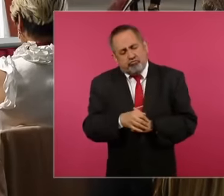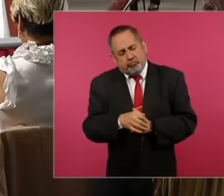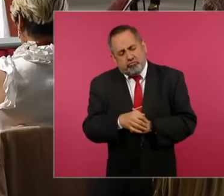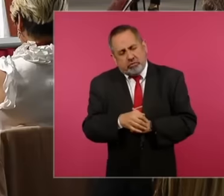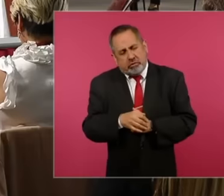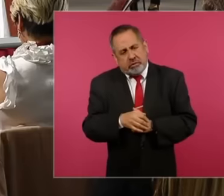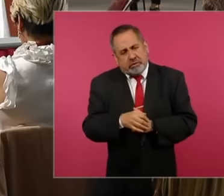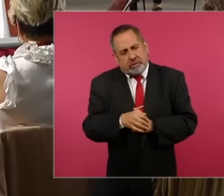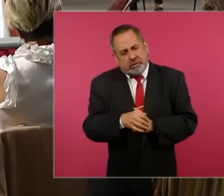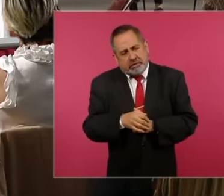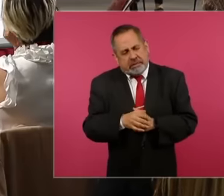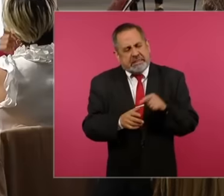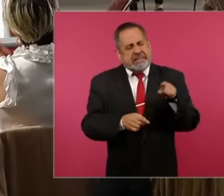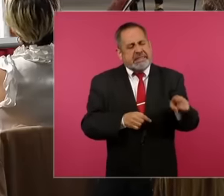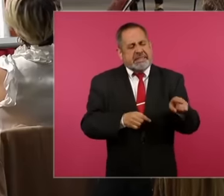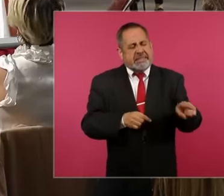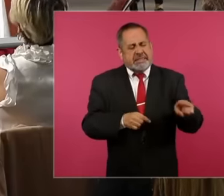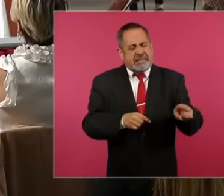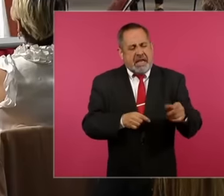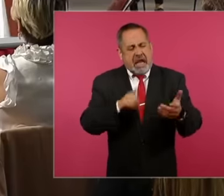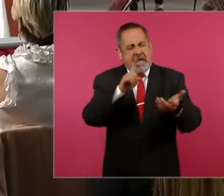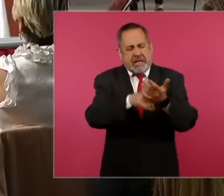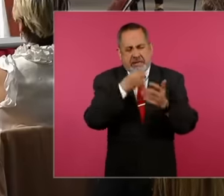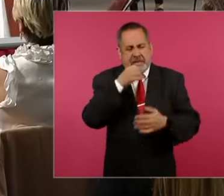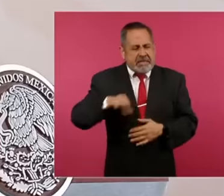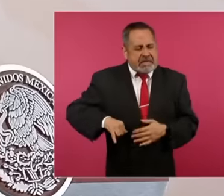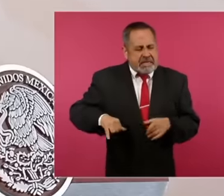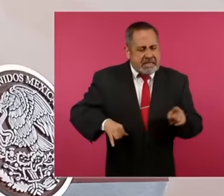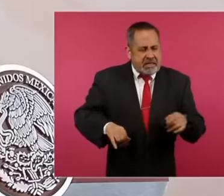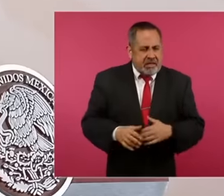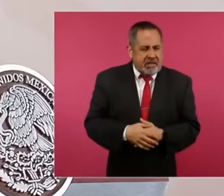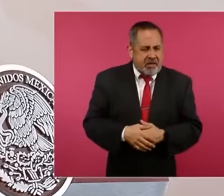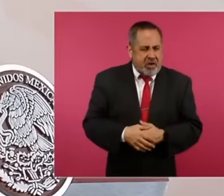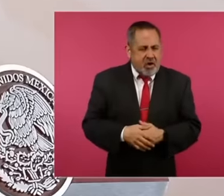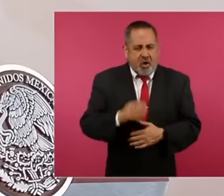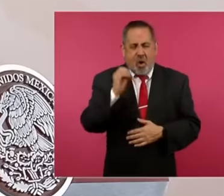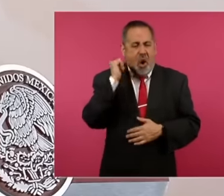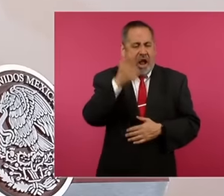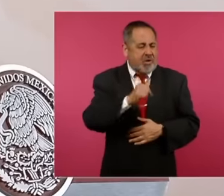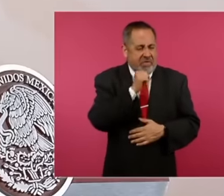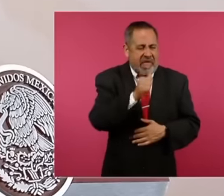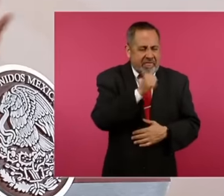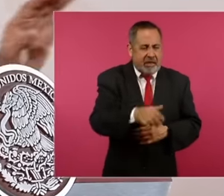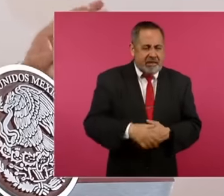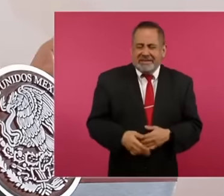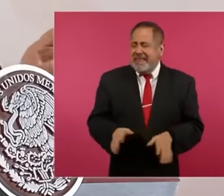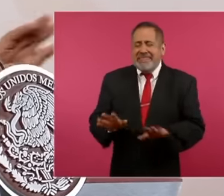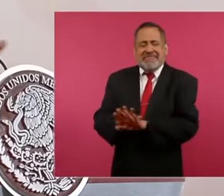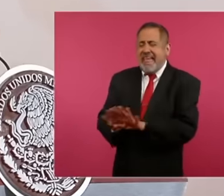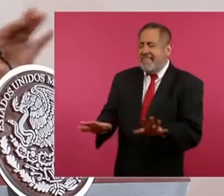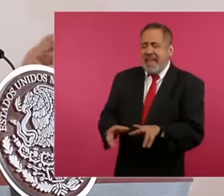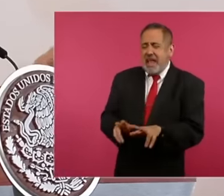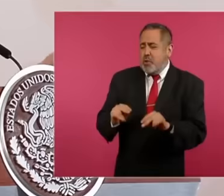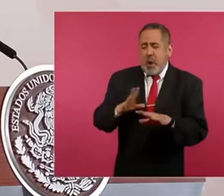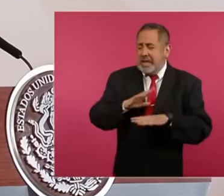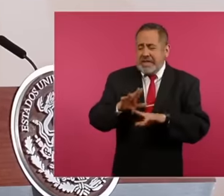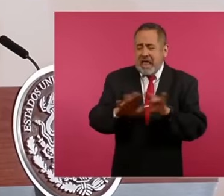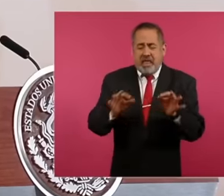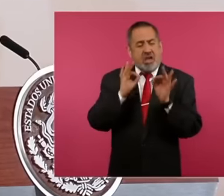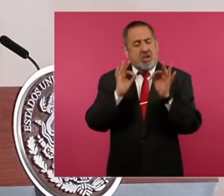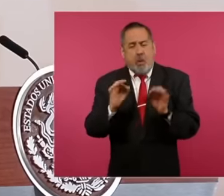ve y no dice, esta nota puede estar interesante. No, no encuentra nada interesante. No hay nada. Nada.